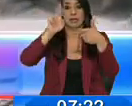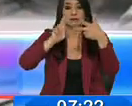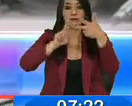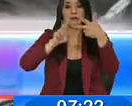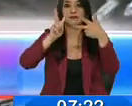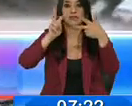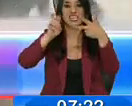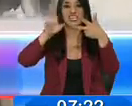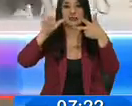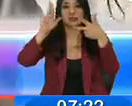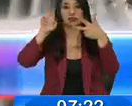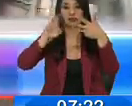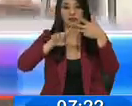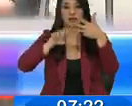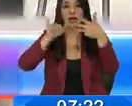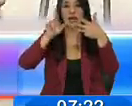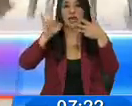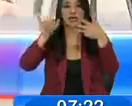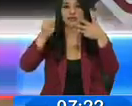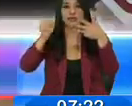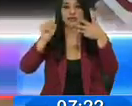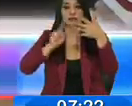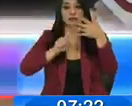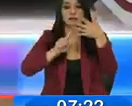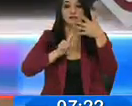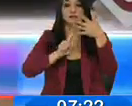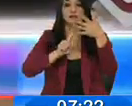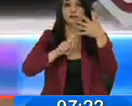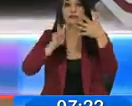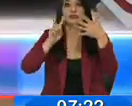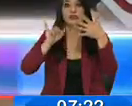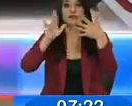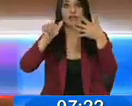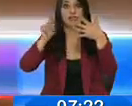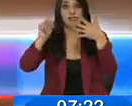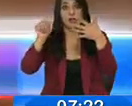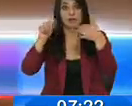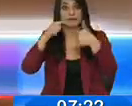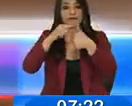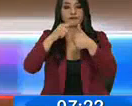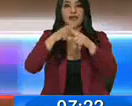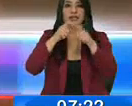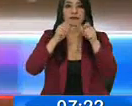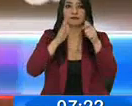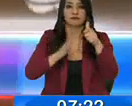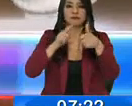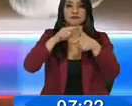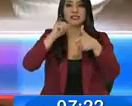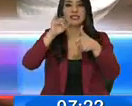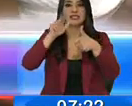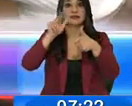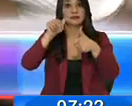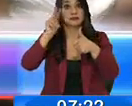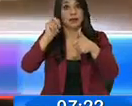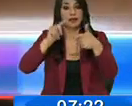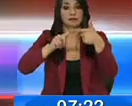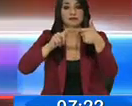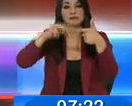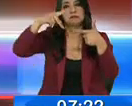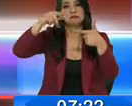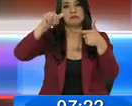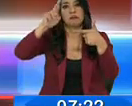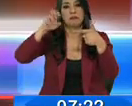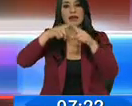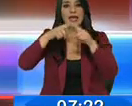Vinicio Alvarado, Alexis Mera, la asambleísta Viviana Bonilla, el ex asambleísta Cristian Viteri, Pamela Martínez,